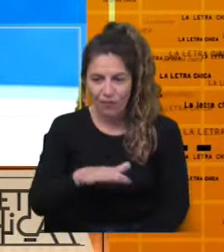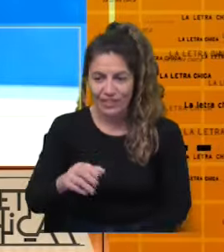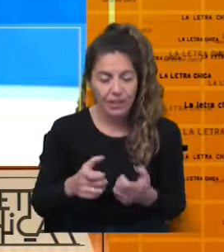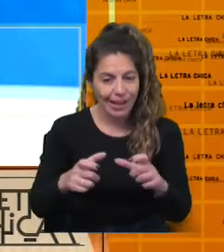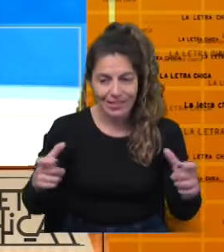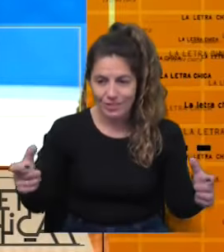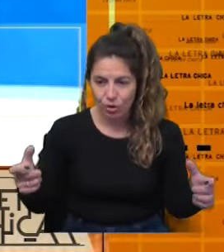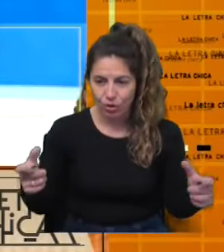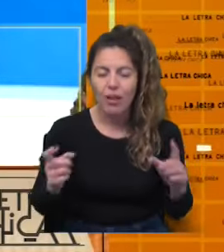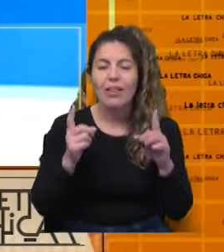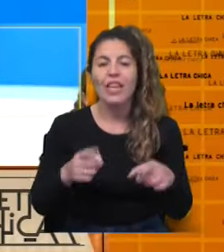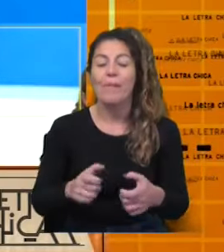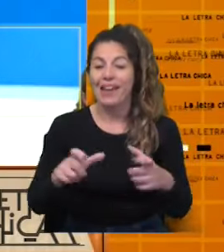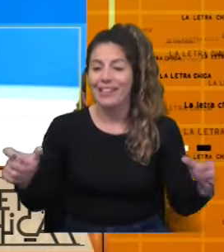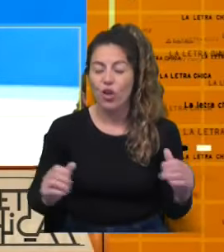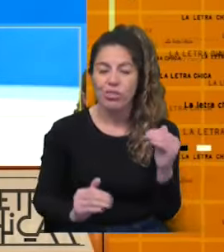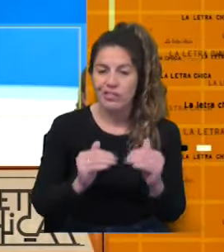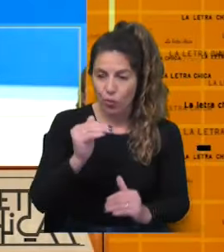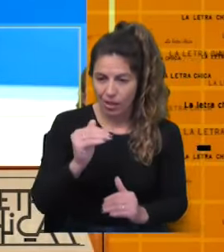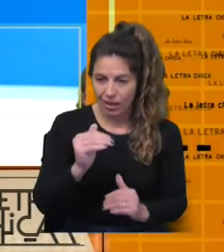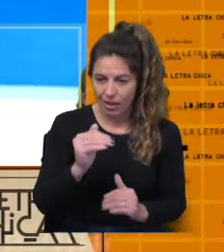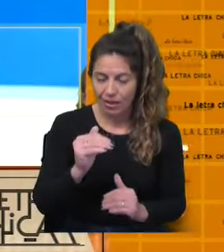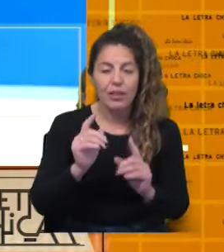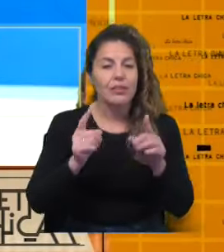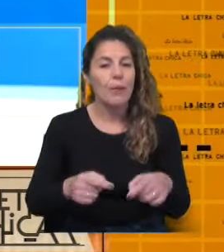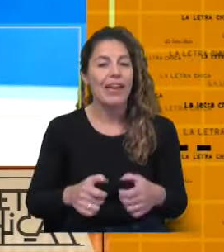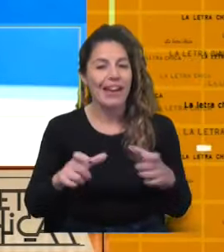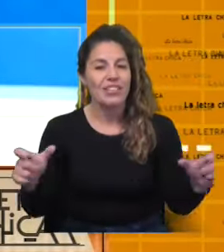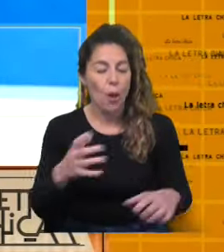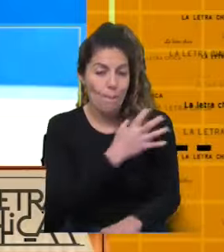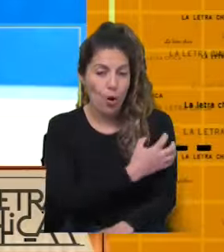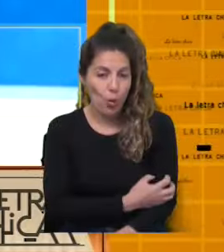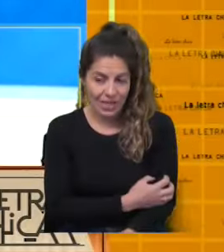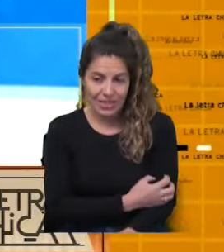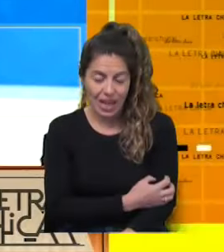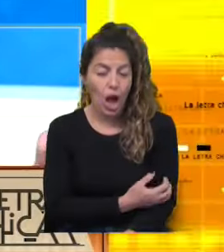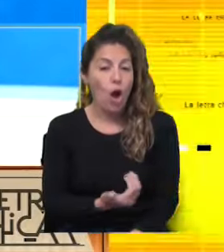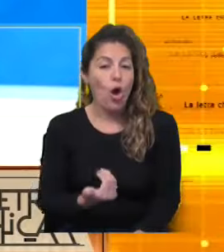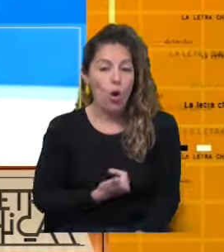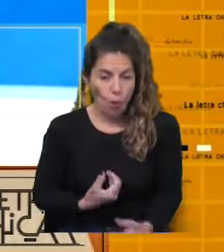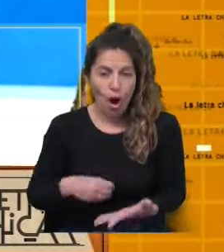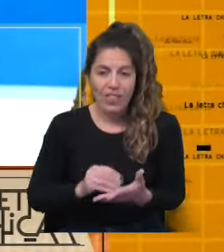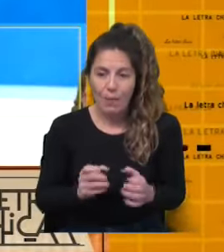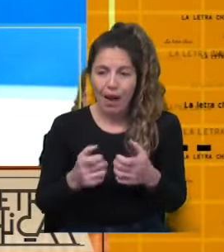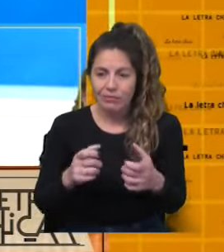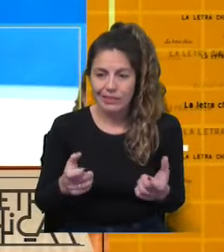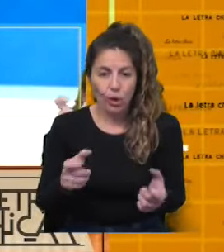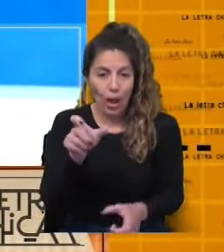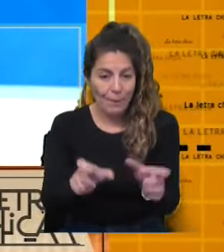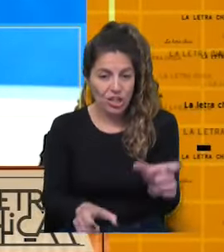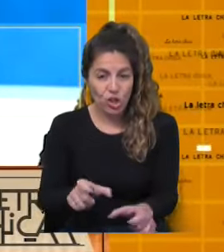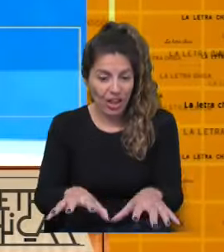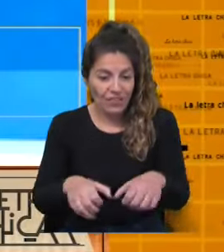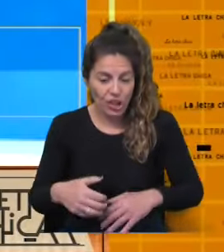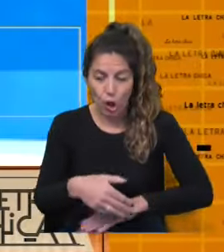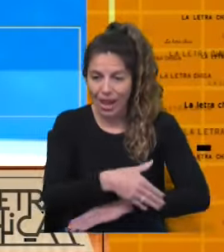creció. También creció la desigualdad. Y también creció la pobreza, como además creció la gente viviendo en